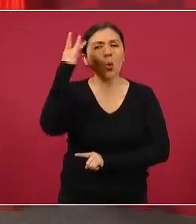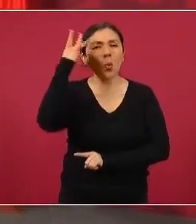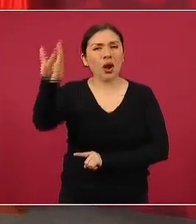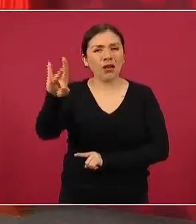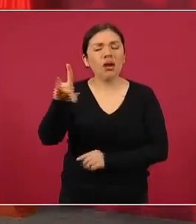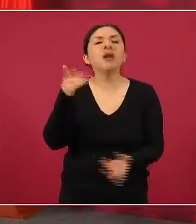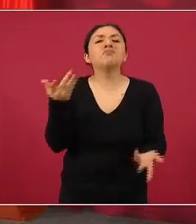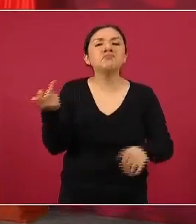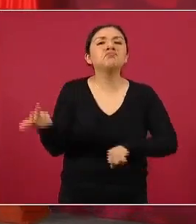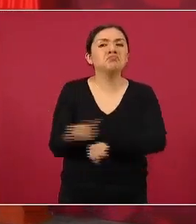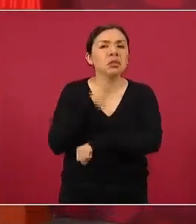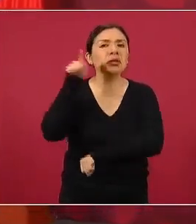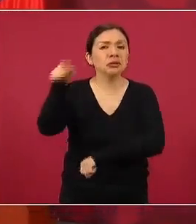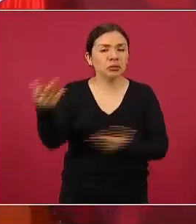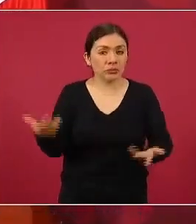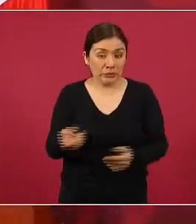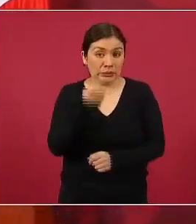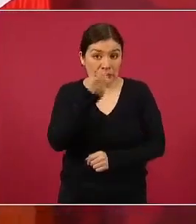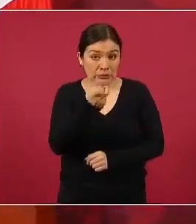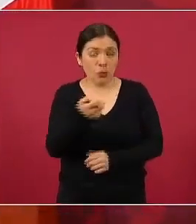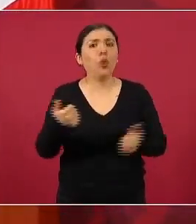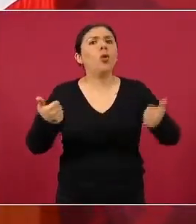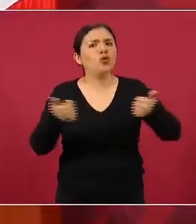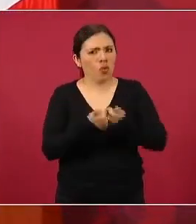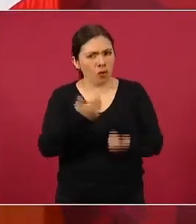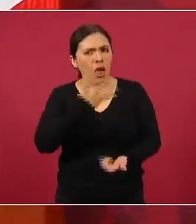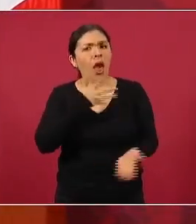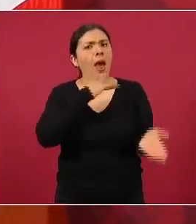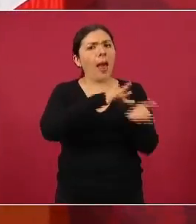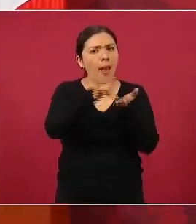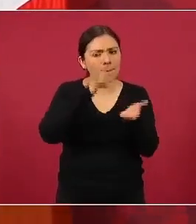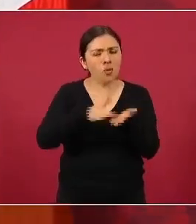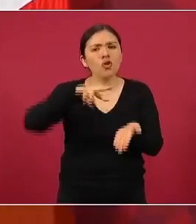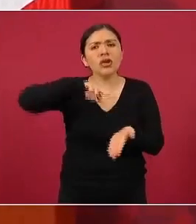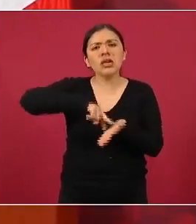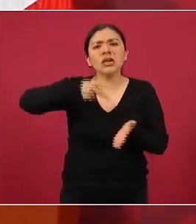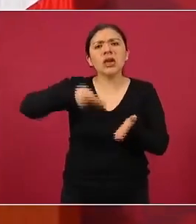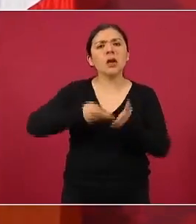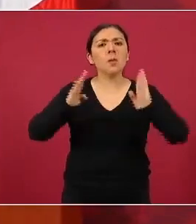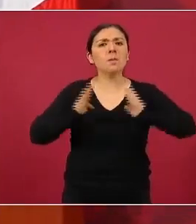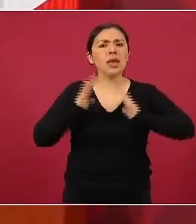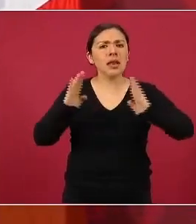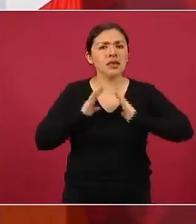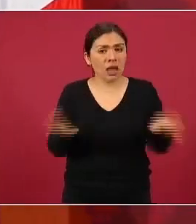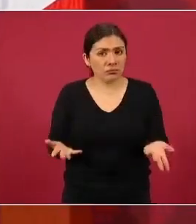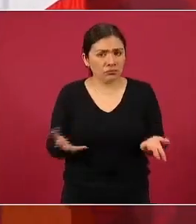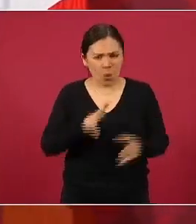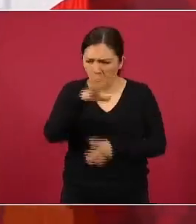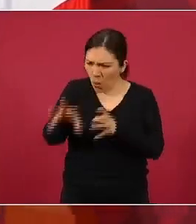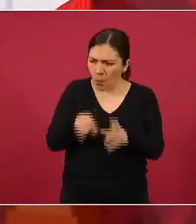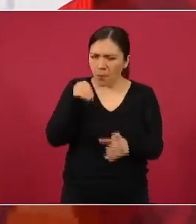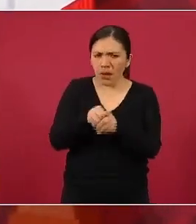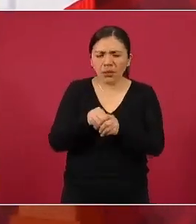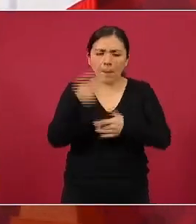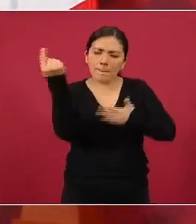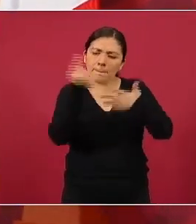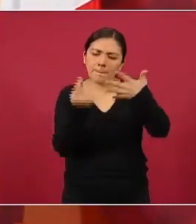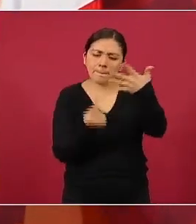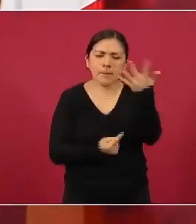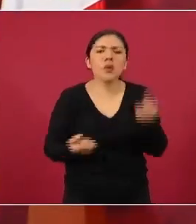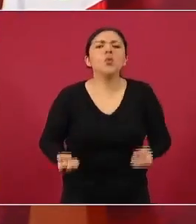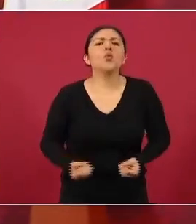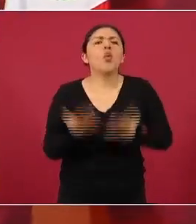Cuernavaca. Todo esto con el apoyo de los ingenieros militares. O sea, un informe general. ¿Cuántos